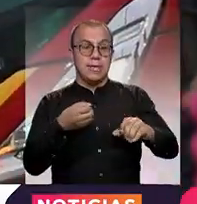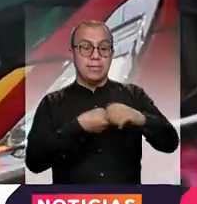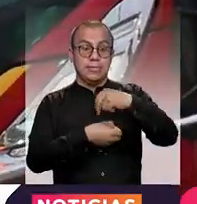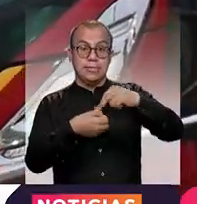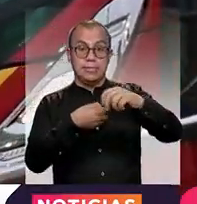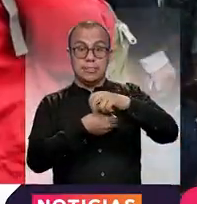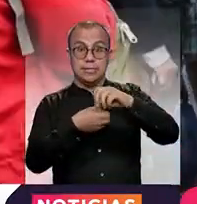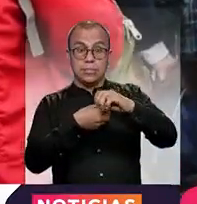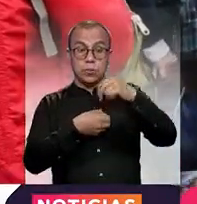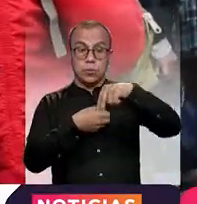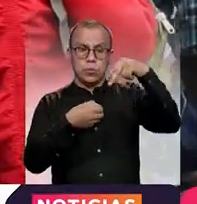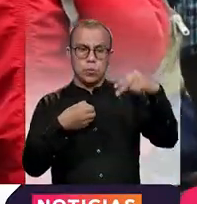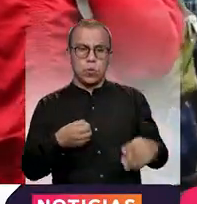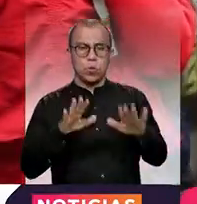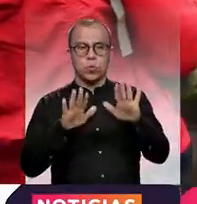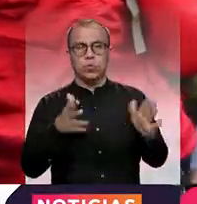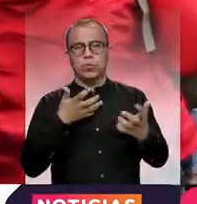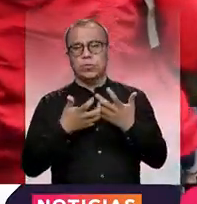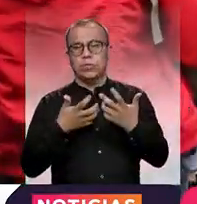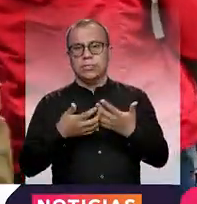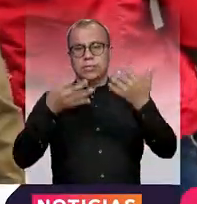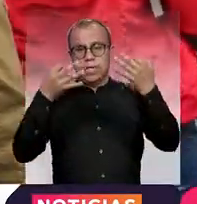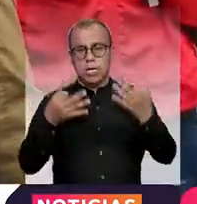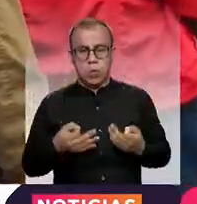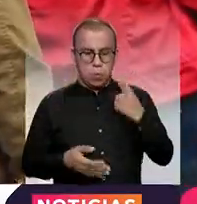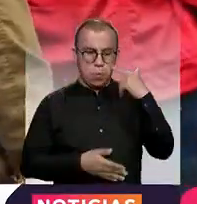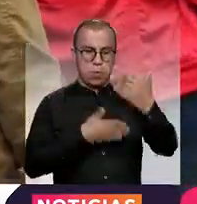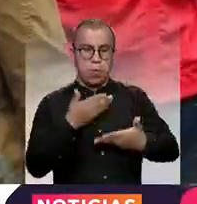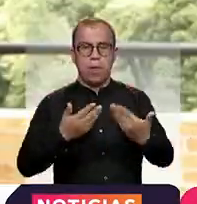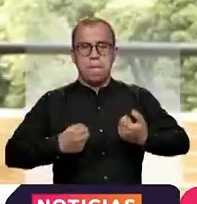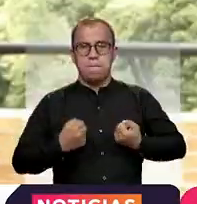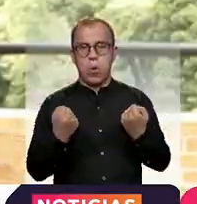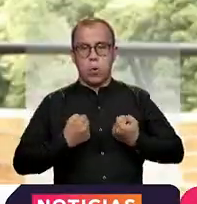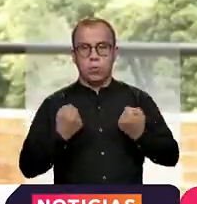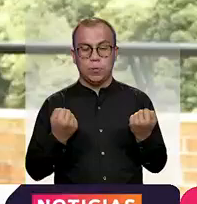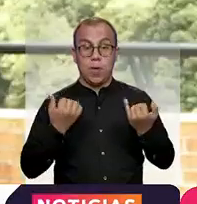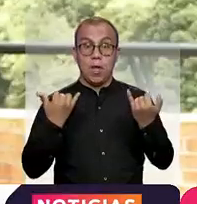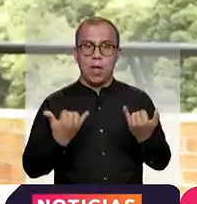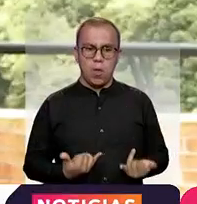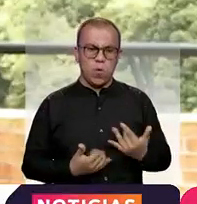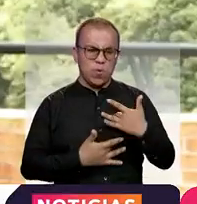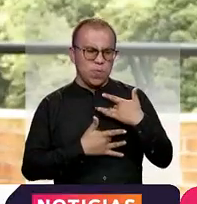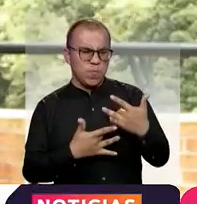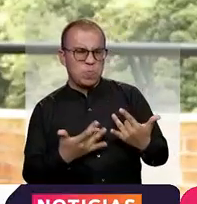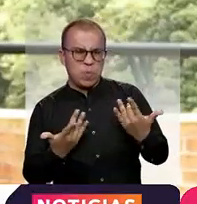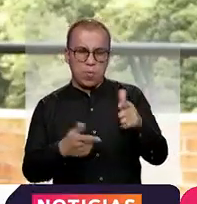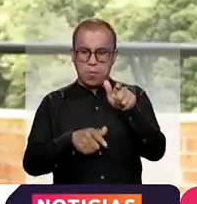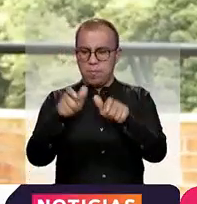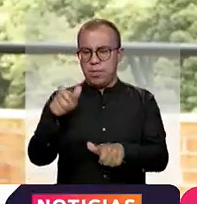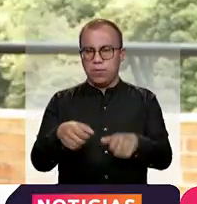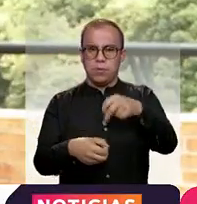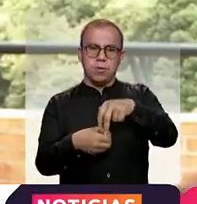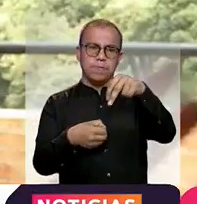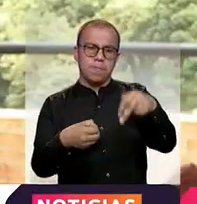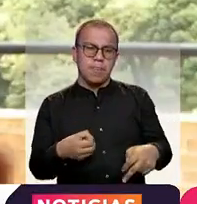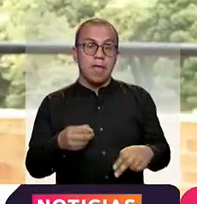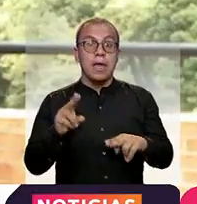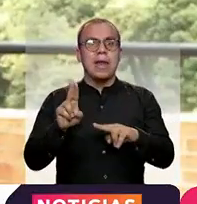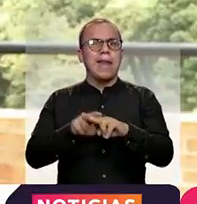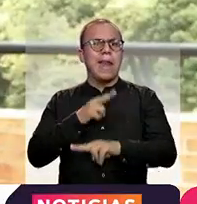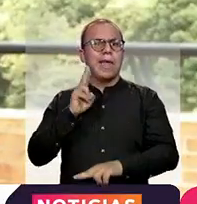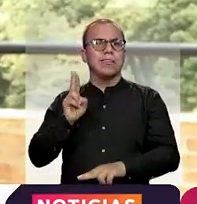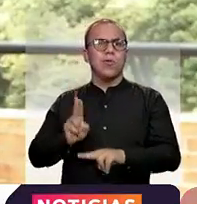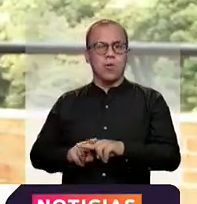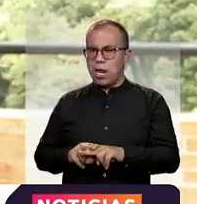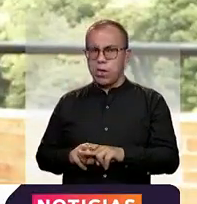ciudadanía se sienta segura en el sistema de transporte masivo de Bogotá. Convocamos la solidaridad ciudadana para desnaturalizar